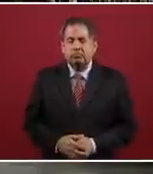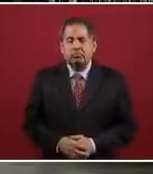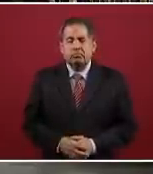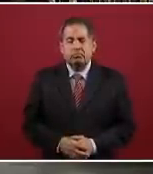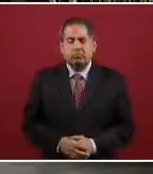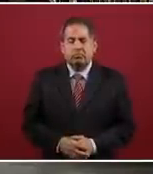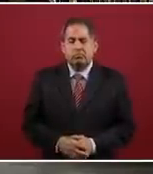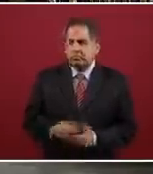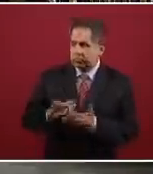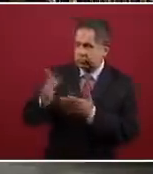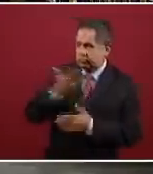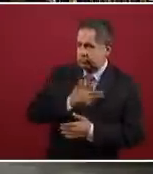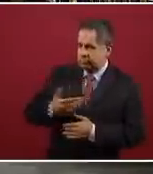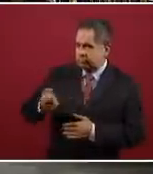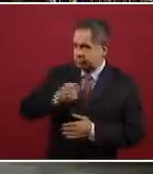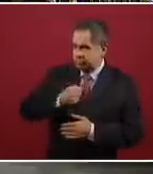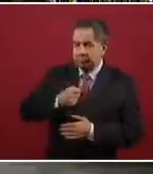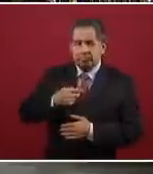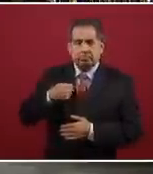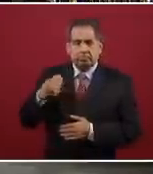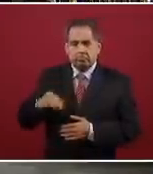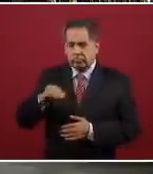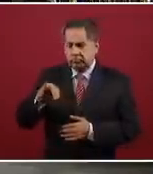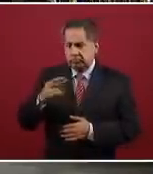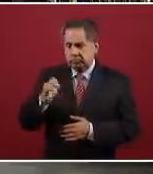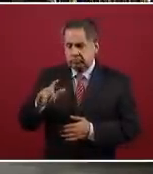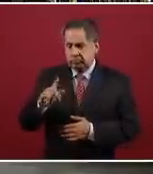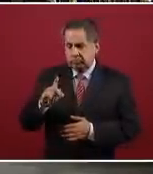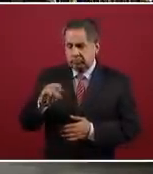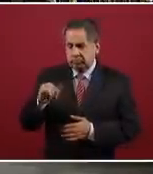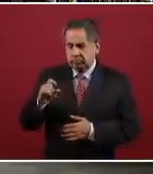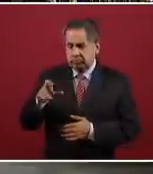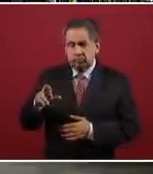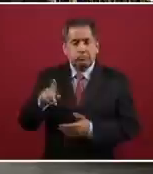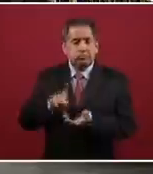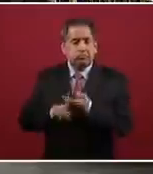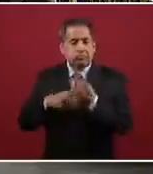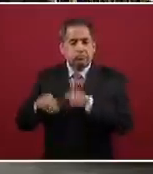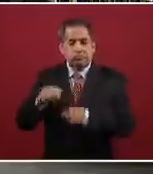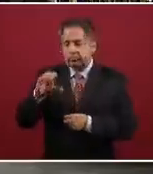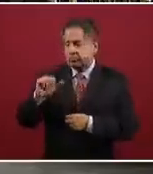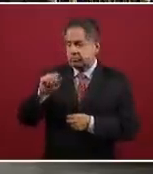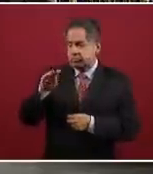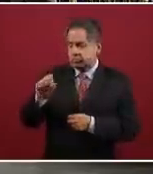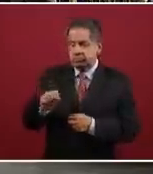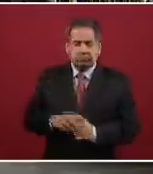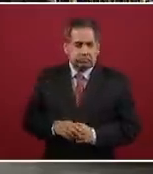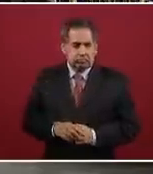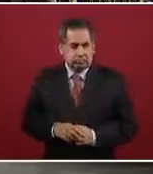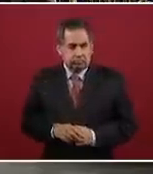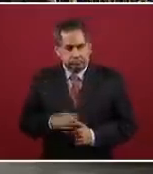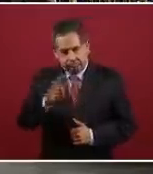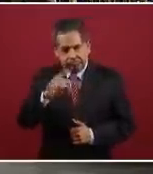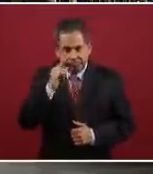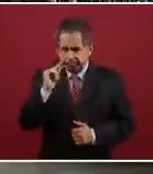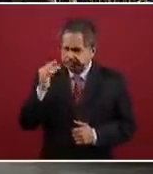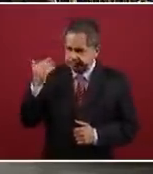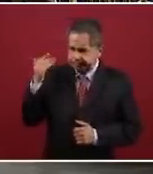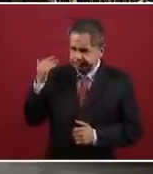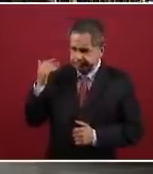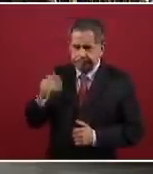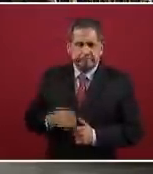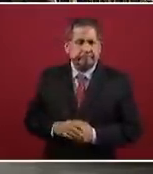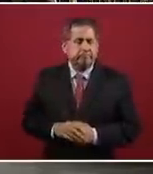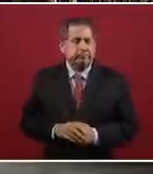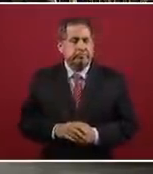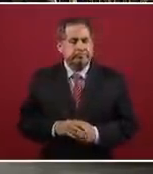Muchas gracias, presidente, por el uso de la palabra. Michelle Piquet, de Los Cabos, Cabo Mil Radio. Recientemente,